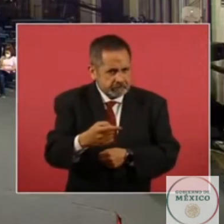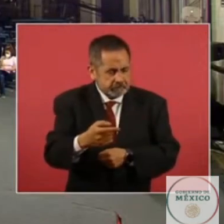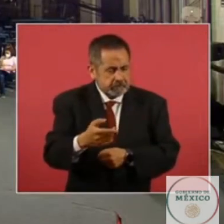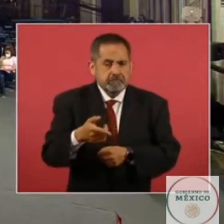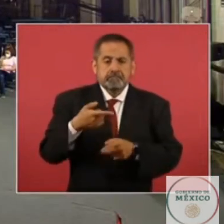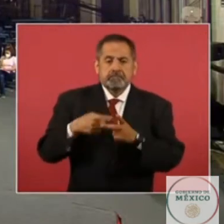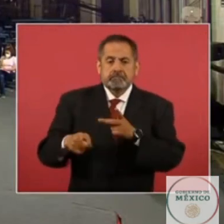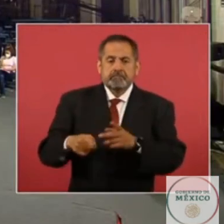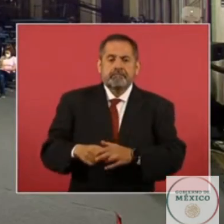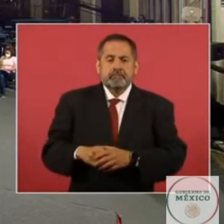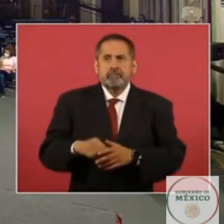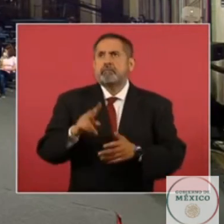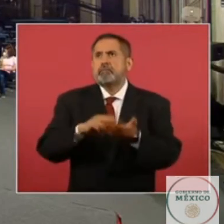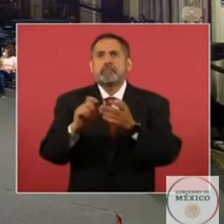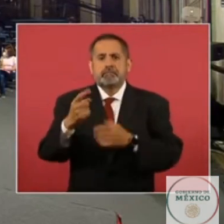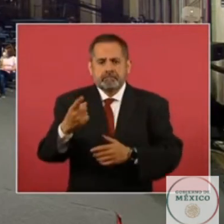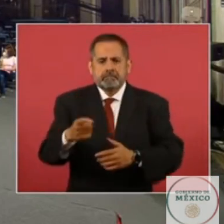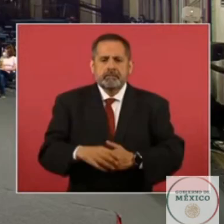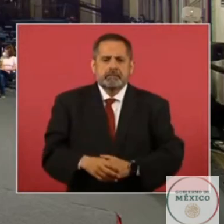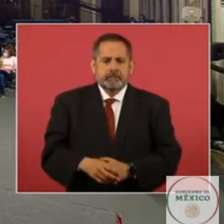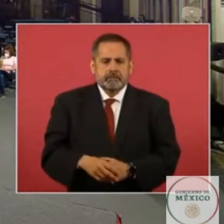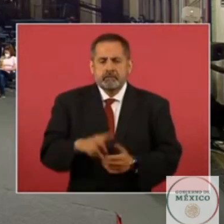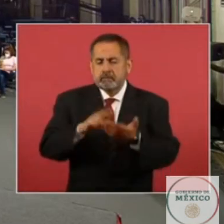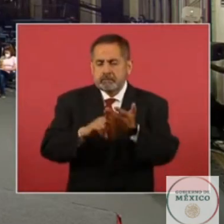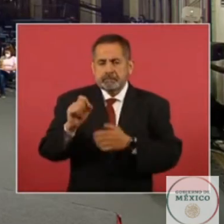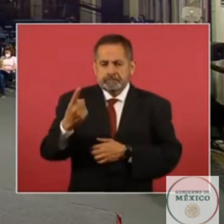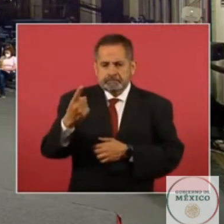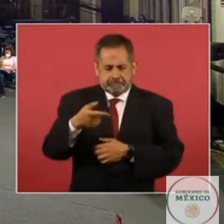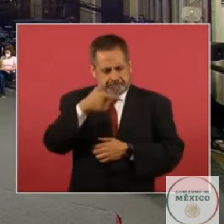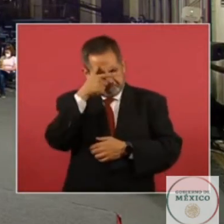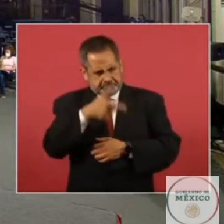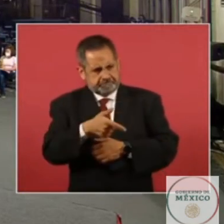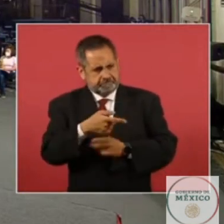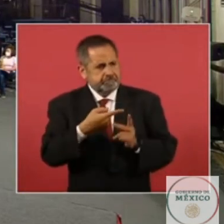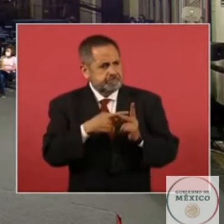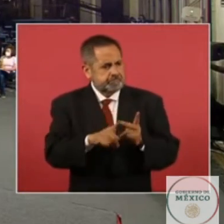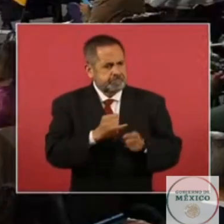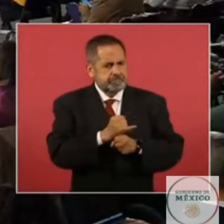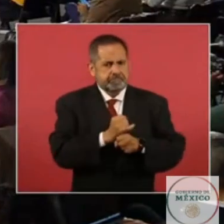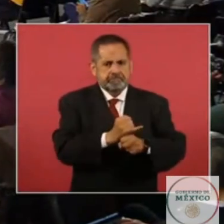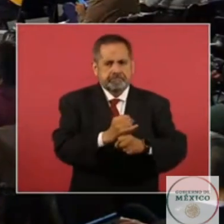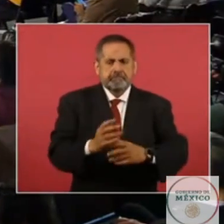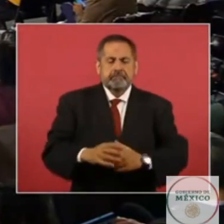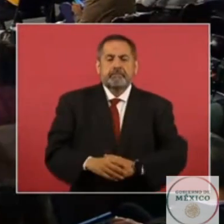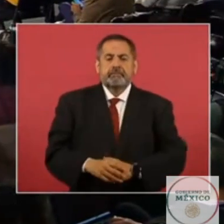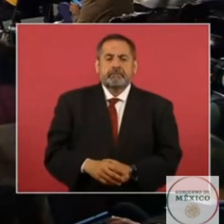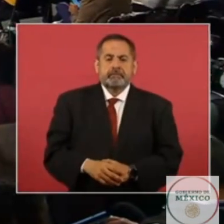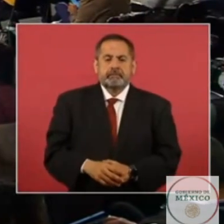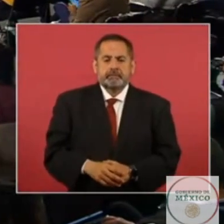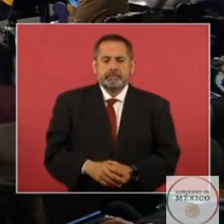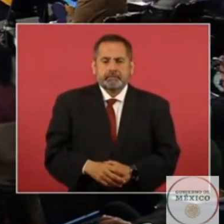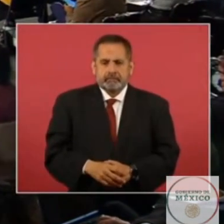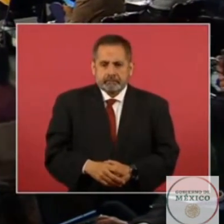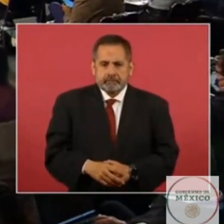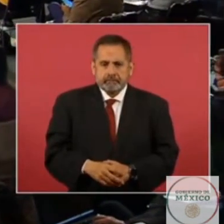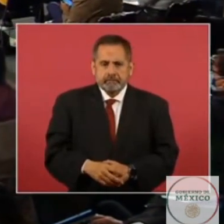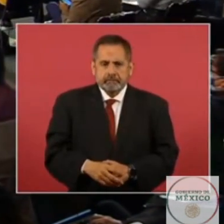La denuncia está presentada. La carpeta de investigación se fue ya